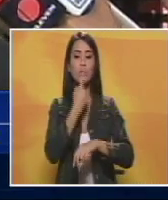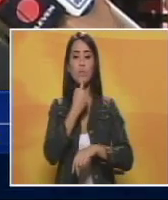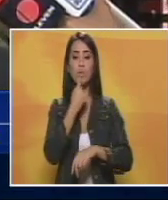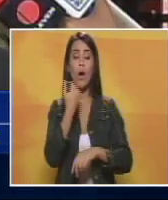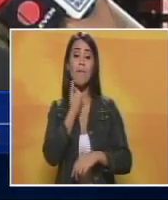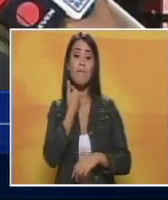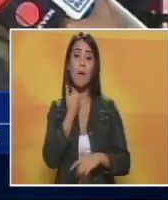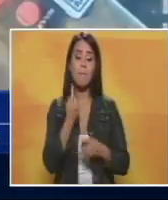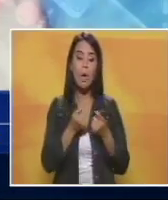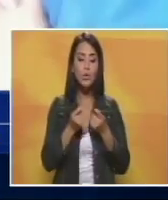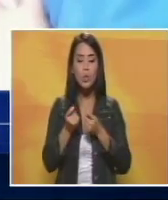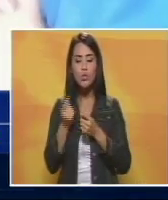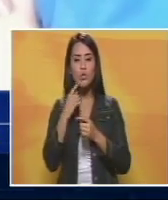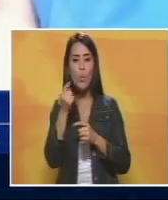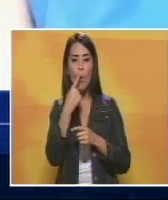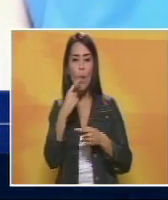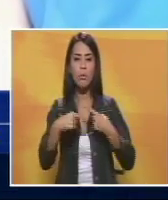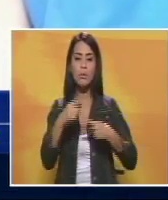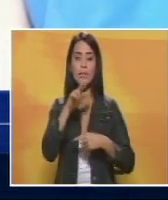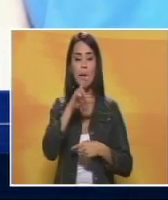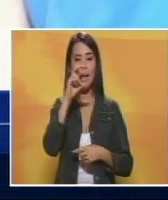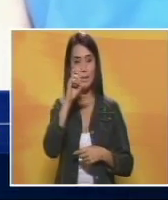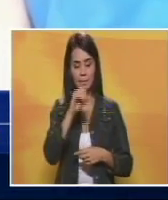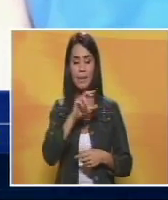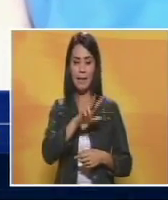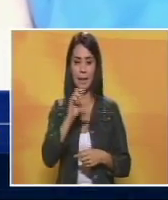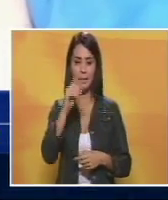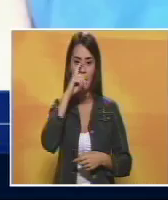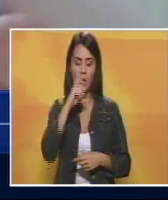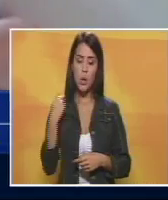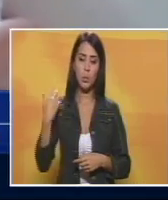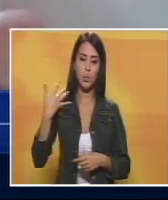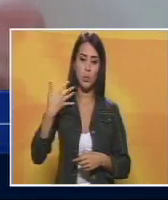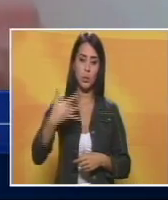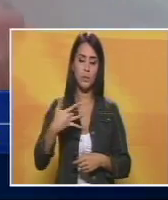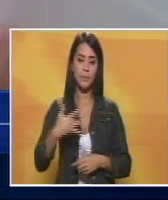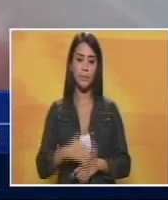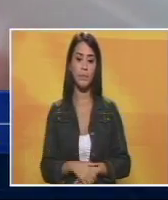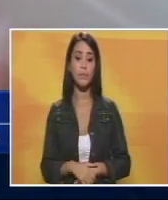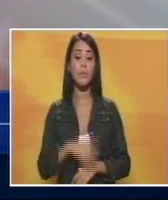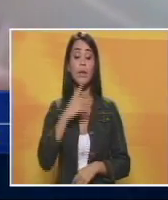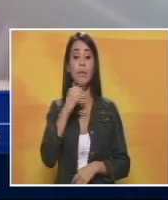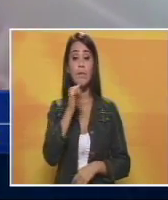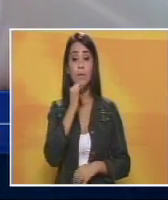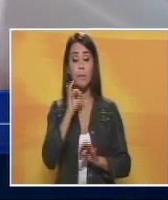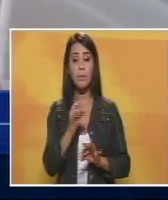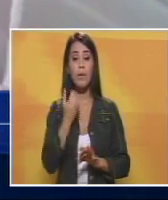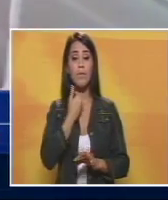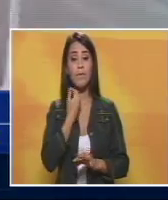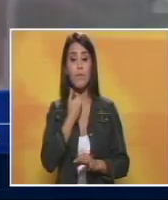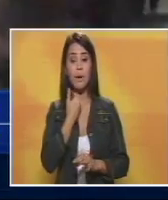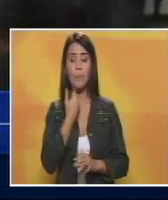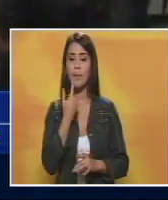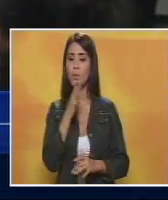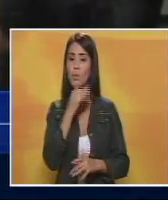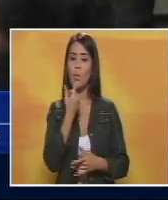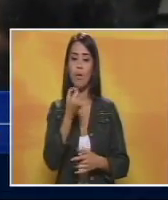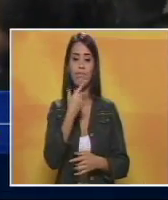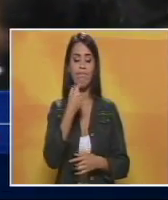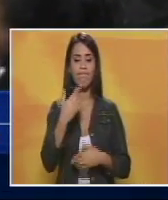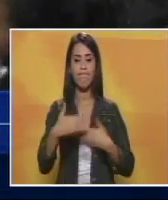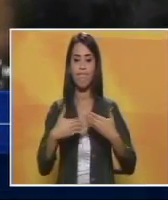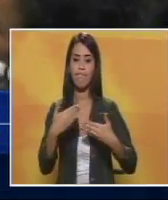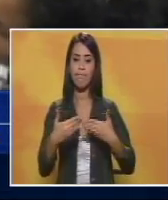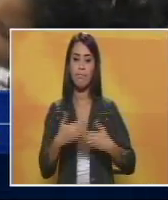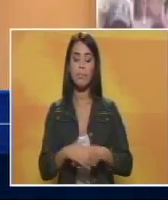enfermedades controladas hace al menos 30 años en el continente. Olivares advirtió que la poliomielitis no tiene tratamiento y puede dejar